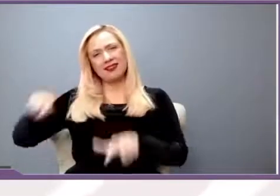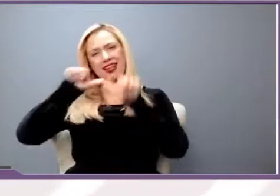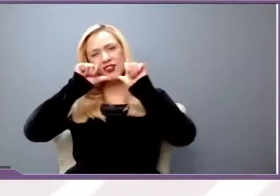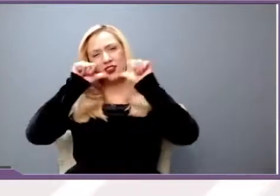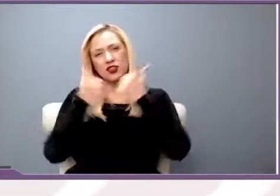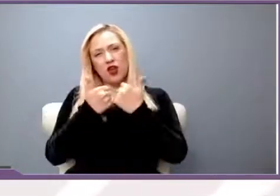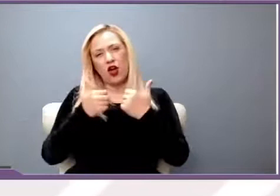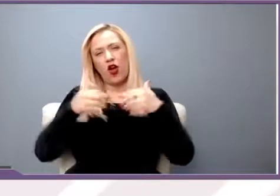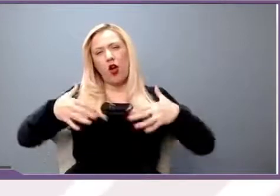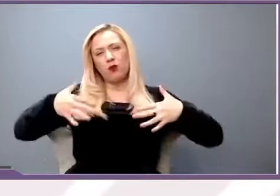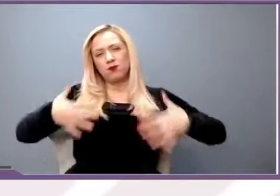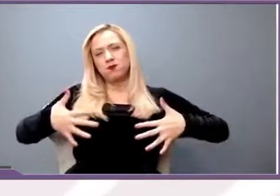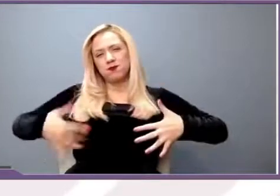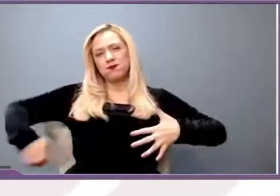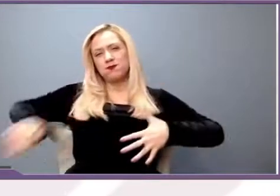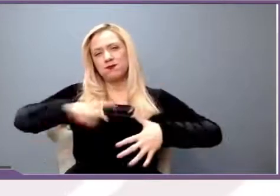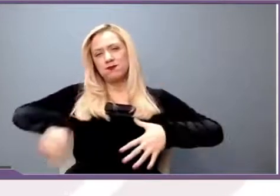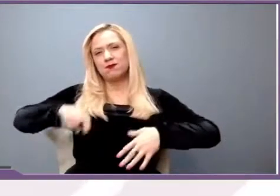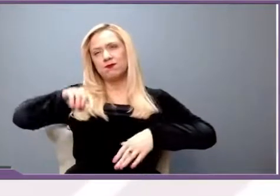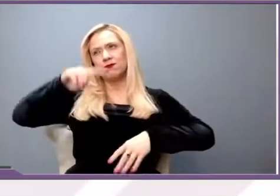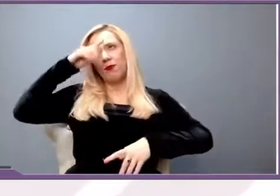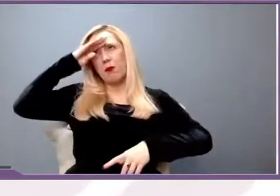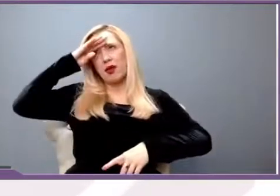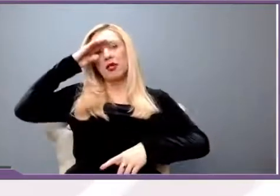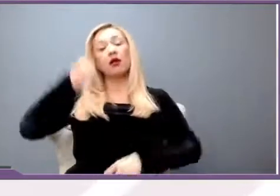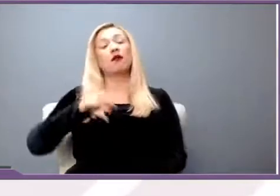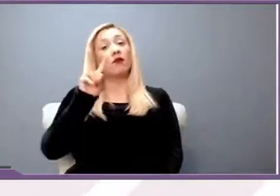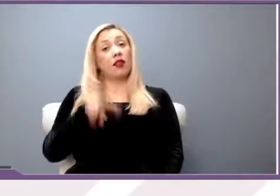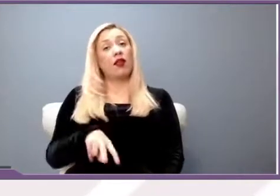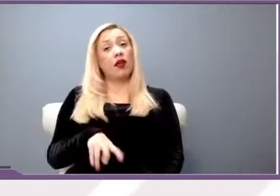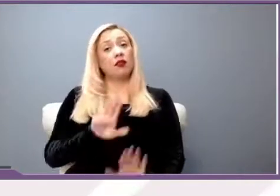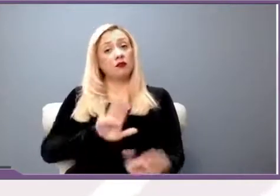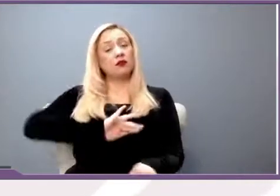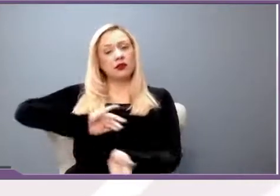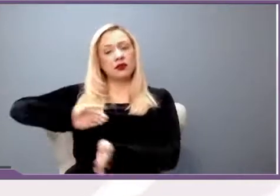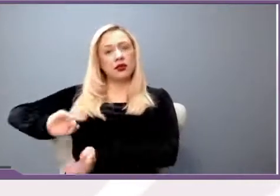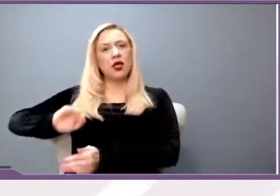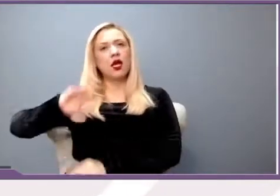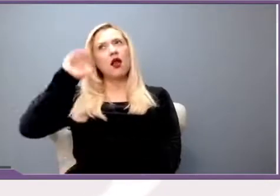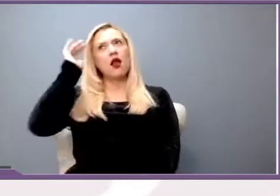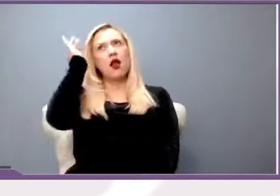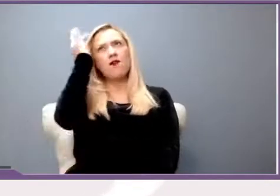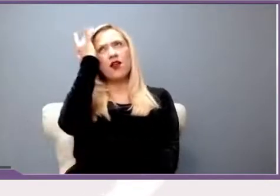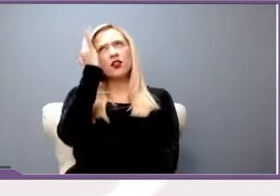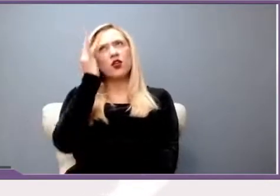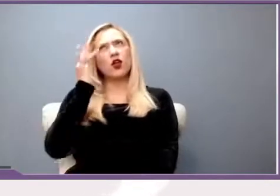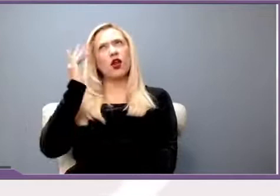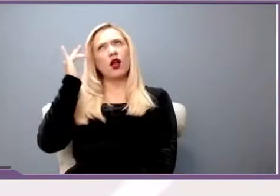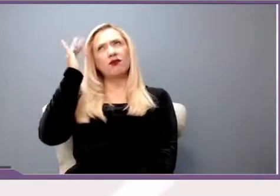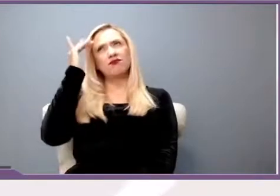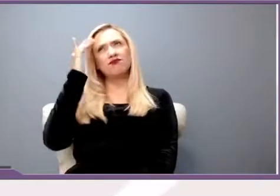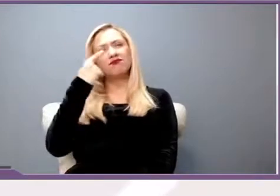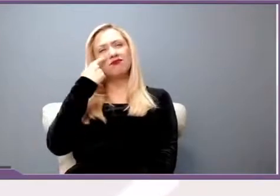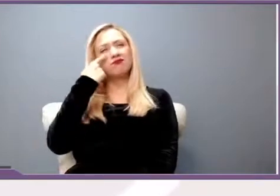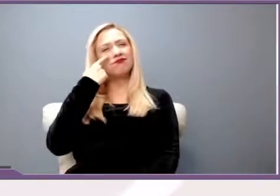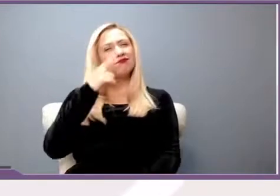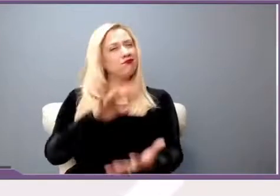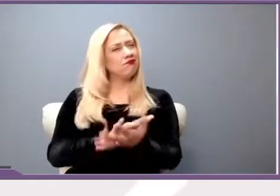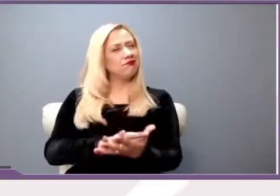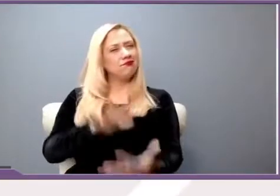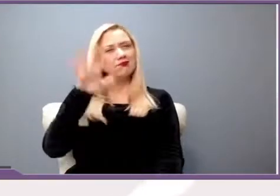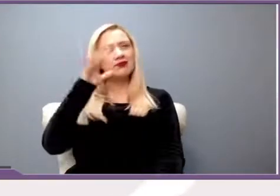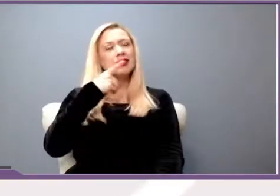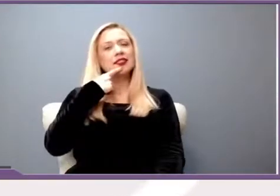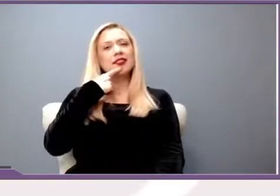cómo hacemos esta reflexión, ¿no? De que creo que es un tema que suele salir mucho, que es recurrente, que dicen que